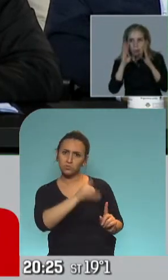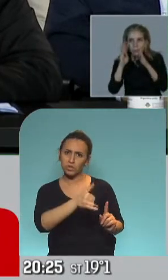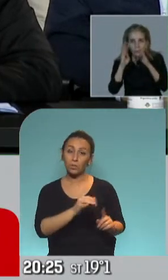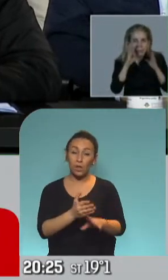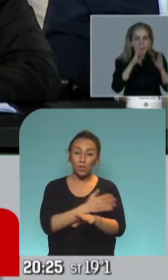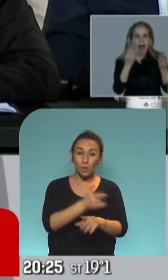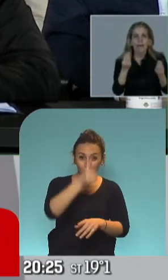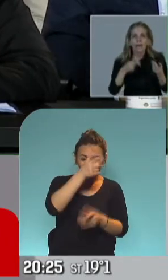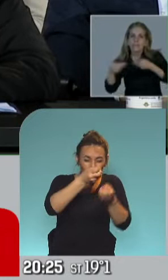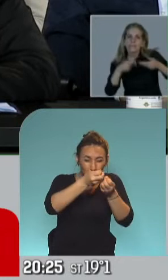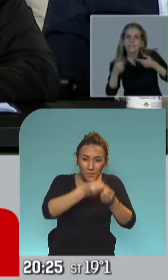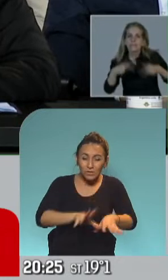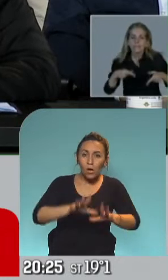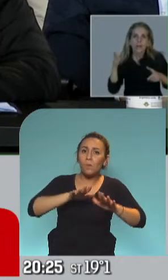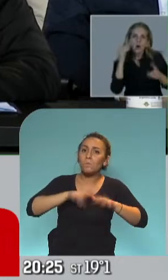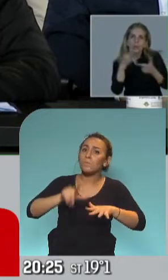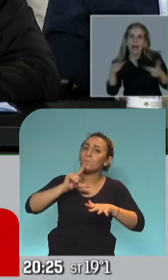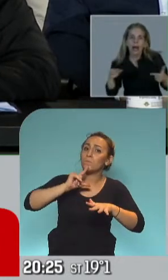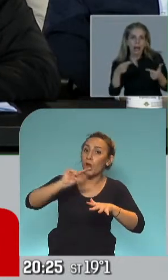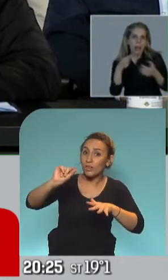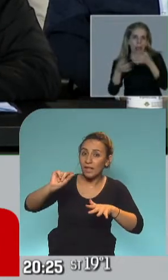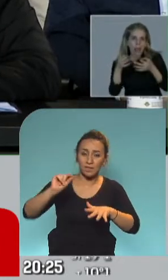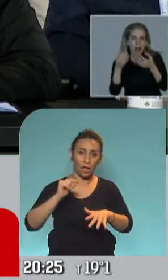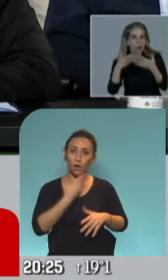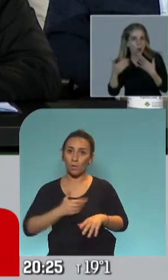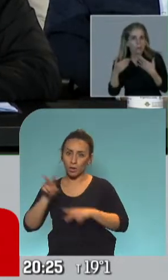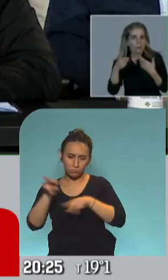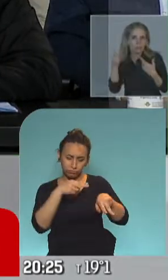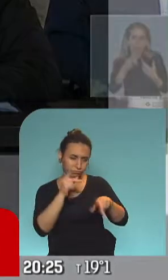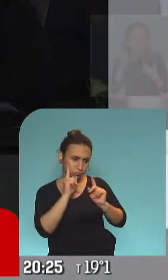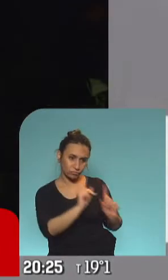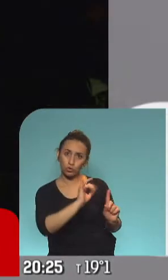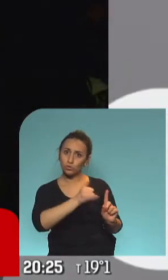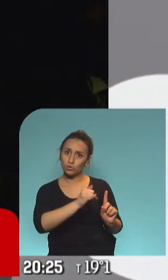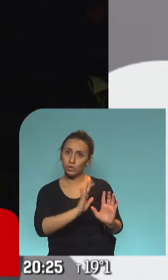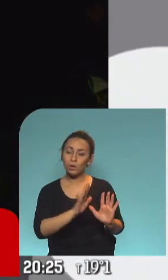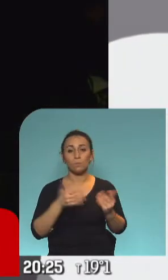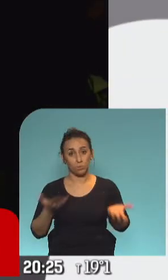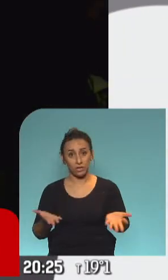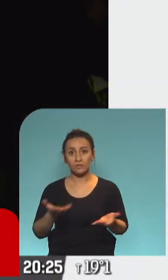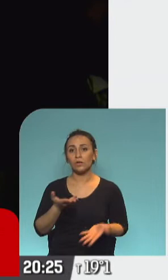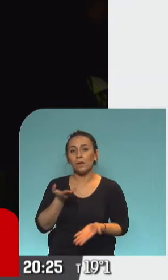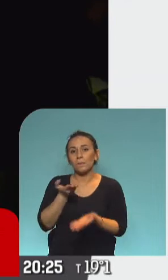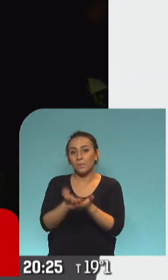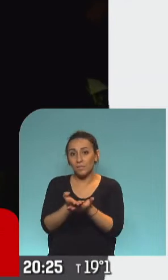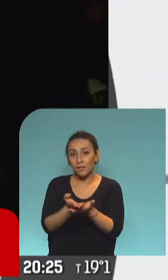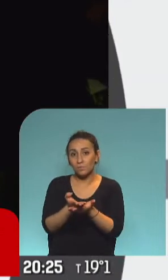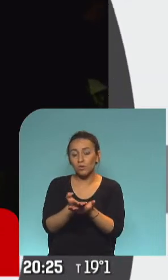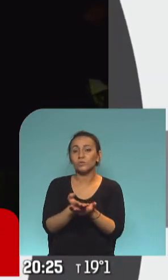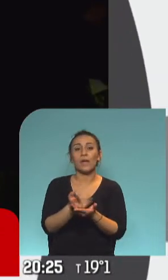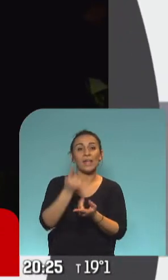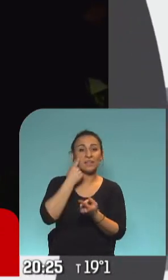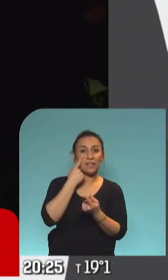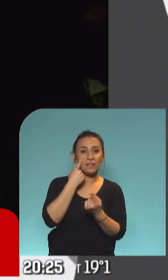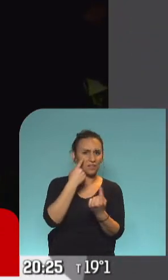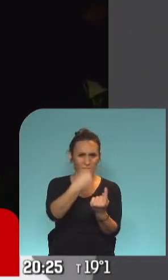segundo de que sucedió el conflicto. Así que por eso le pedíamos a cada uno de nosotros en los distritos